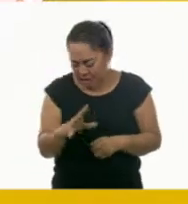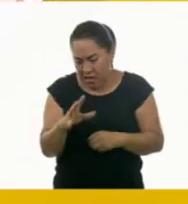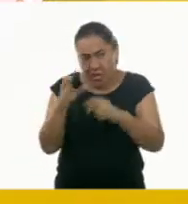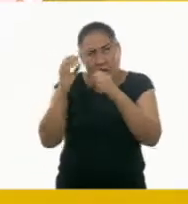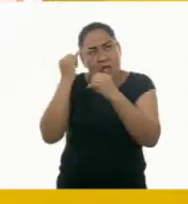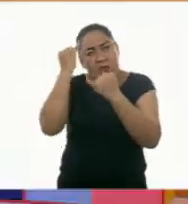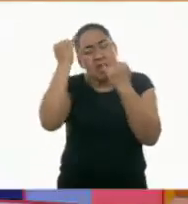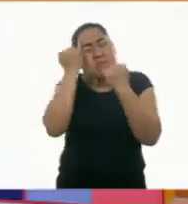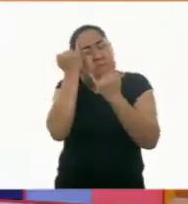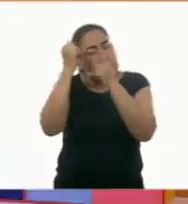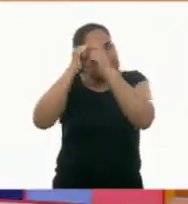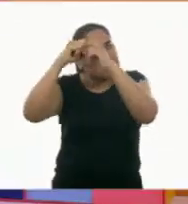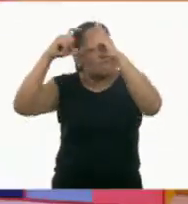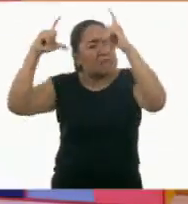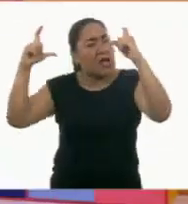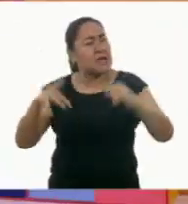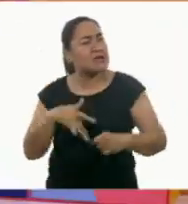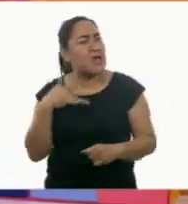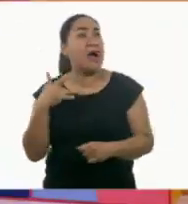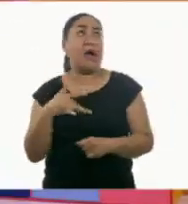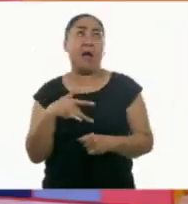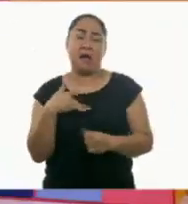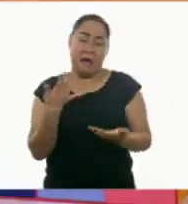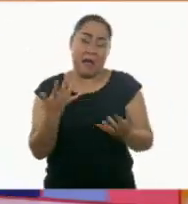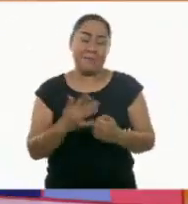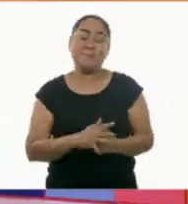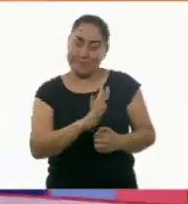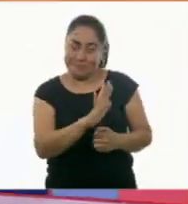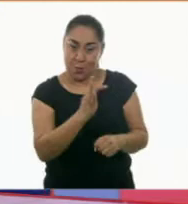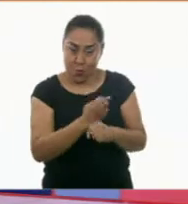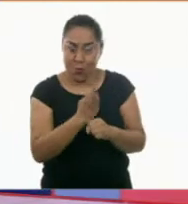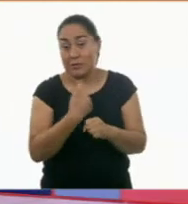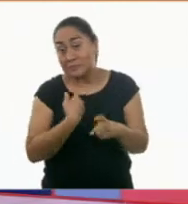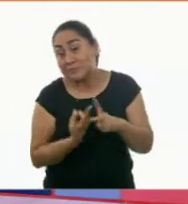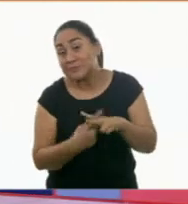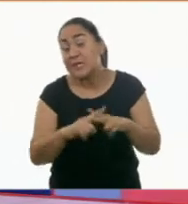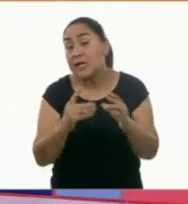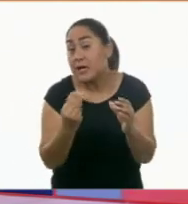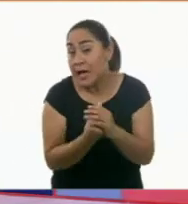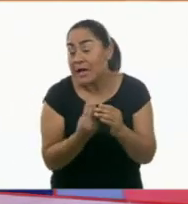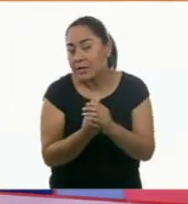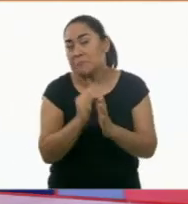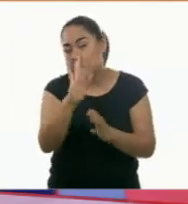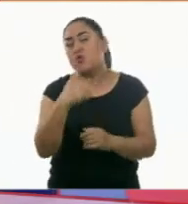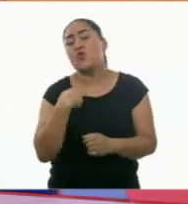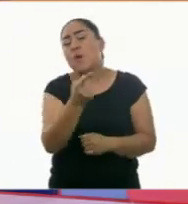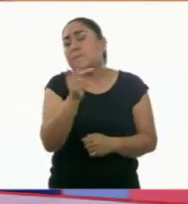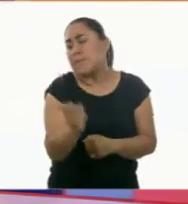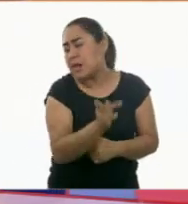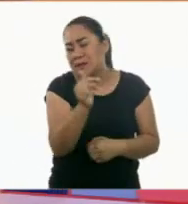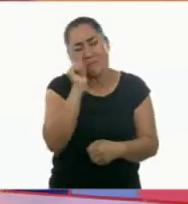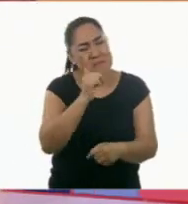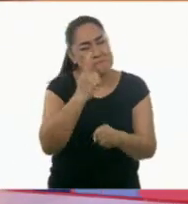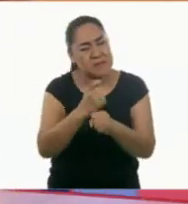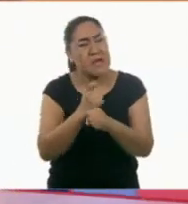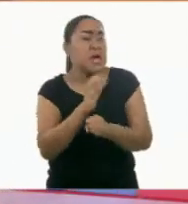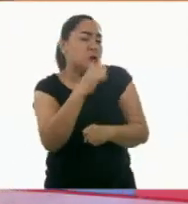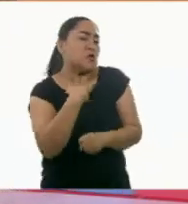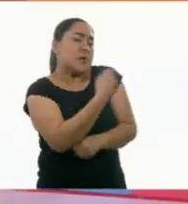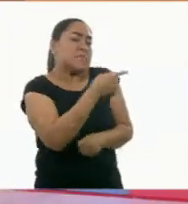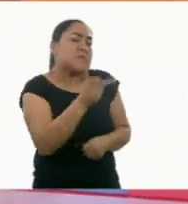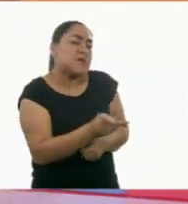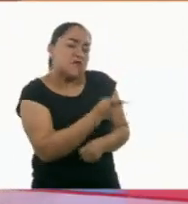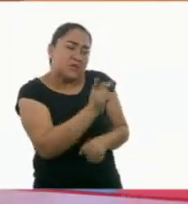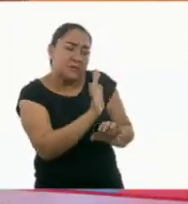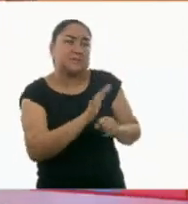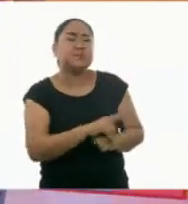siento. Perfecto, Alexia. Pues bueno, yo voy a iniciar mi clase. Recuerda que siempre lo hago con una pregunta. Y te voy a preguntar, ¿tú